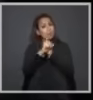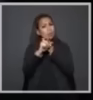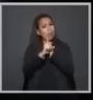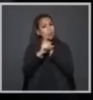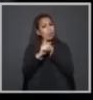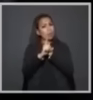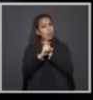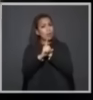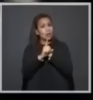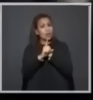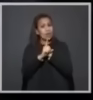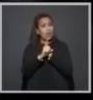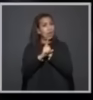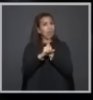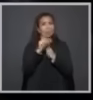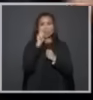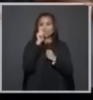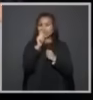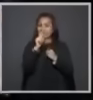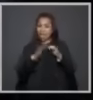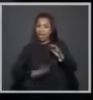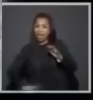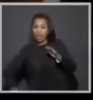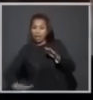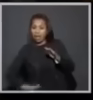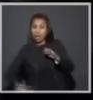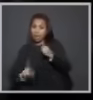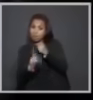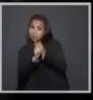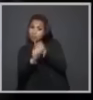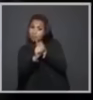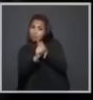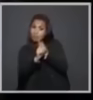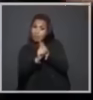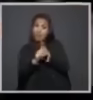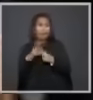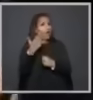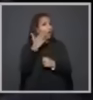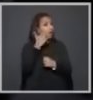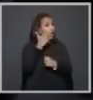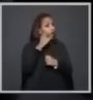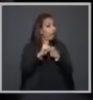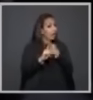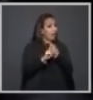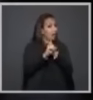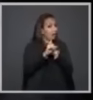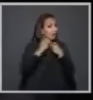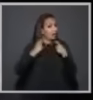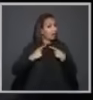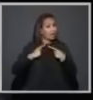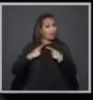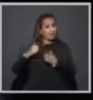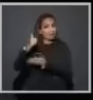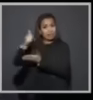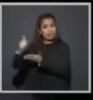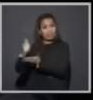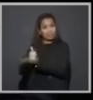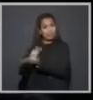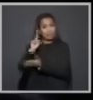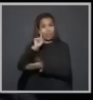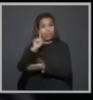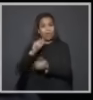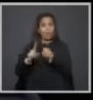no está abajo, no está en los ciudadanos, que el problema está arriba, en la